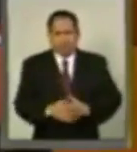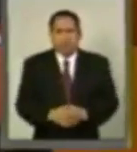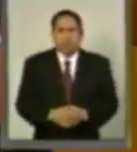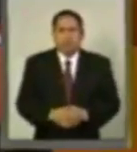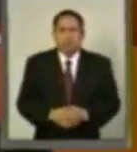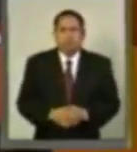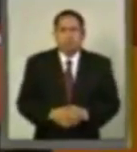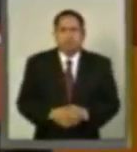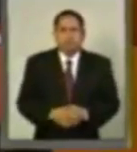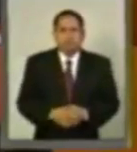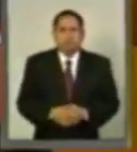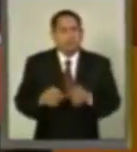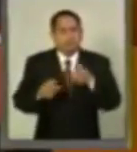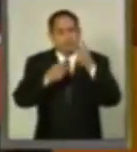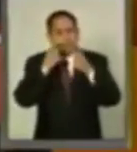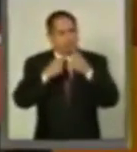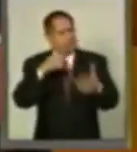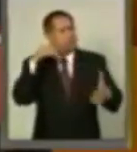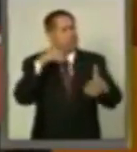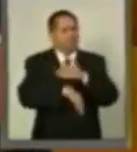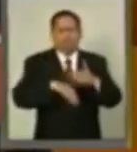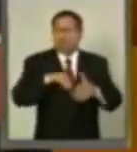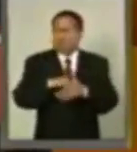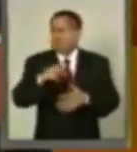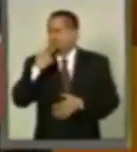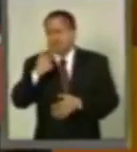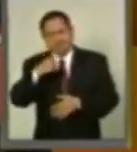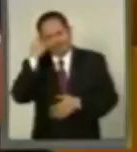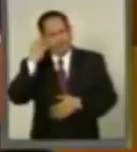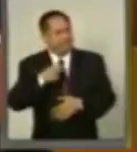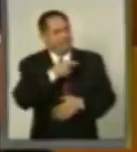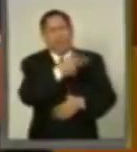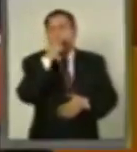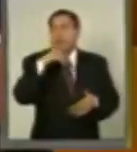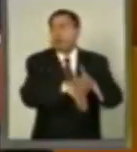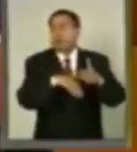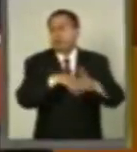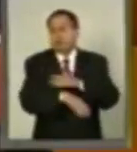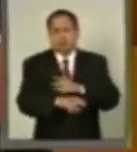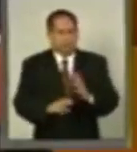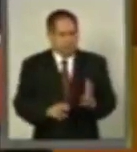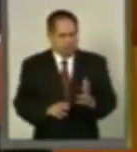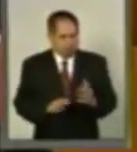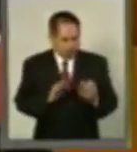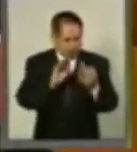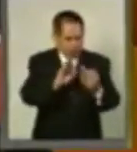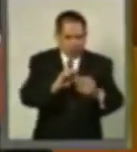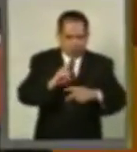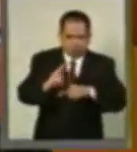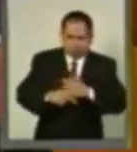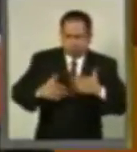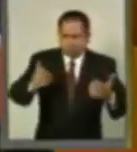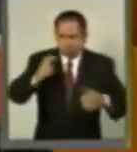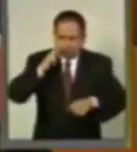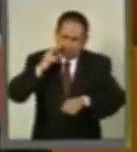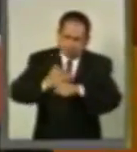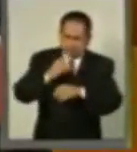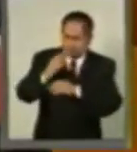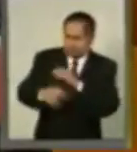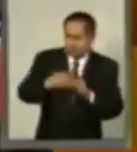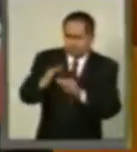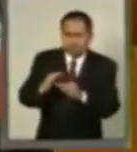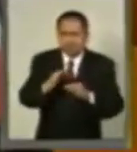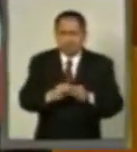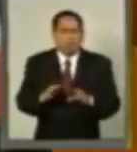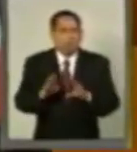Hablar de un fracaso es fácil hacerlo desde esta tribuna y no en el frente y no en la responsabilidad